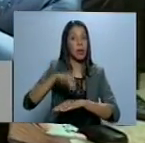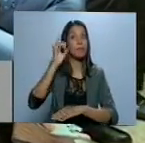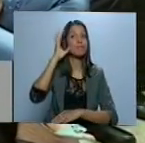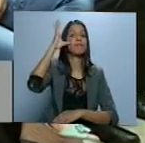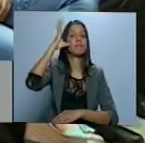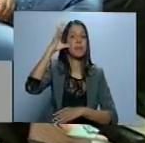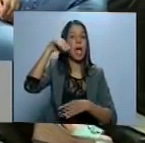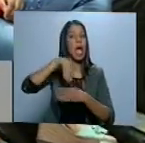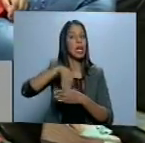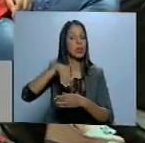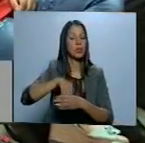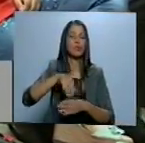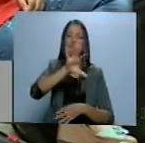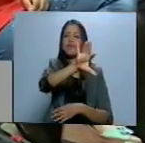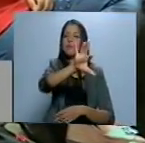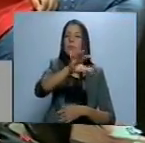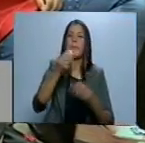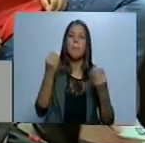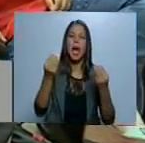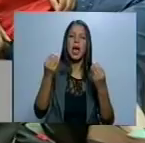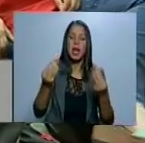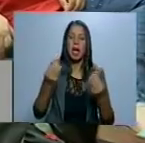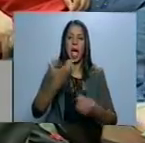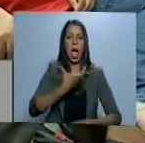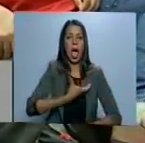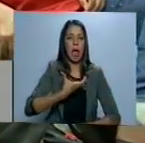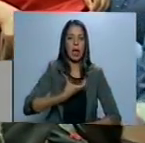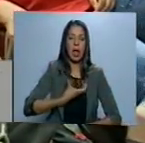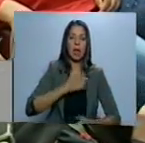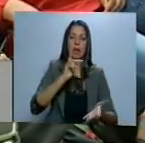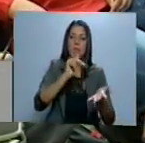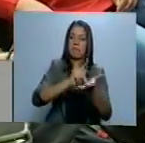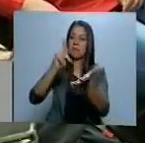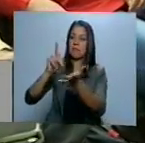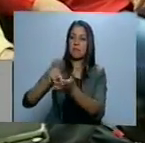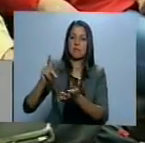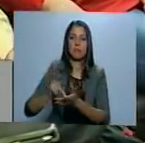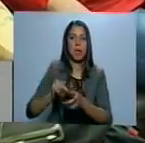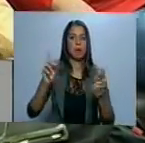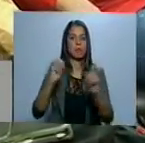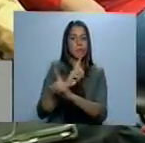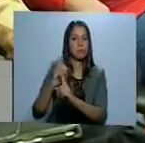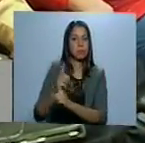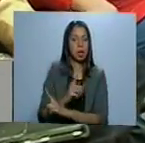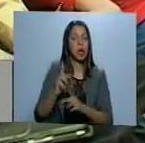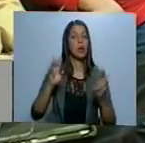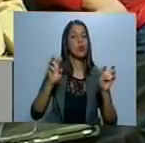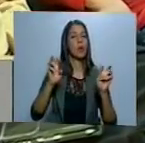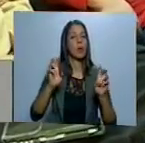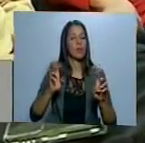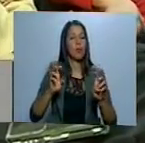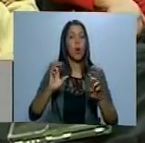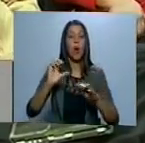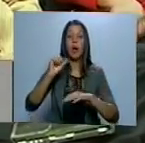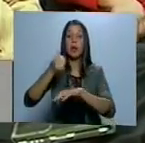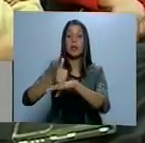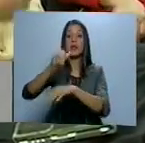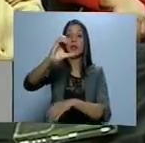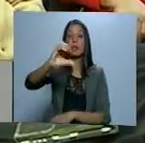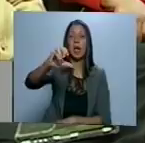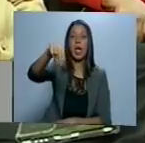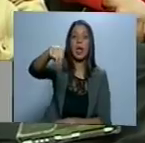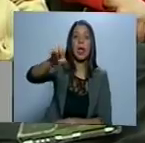Constituyente para la escogencia de las alcaldesas y los alcaldes de municipio, con la conducción del Consejo Nacional